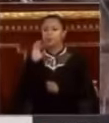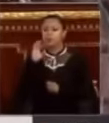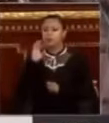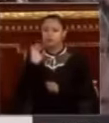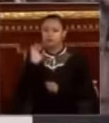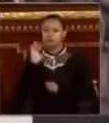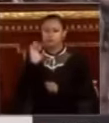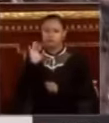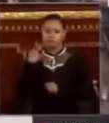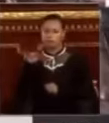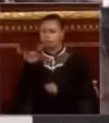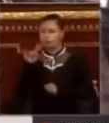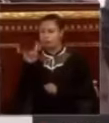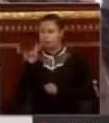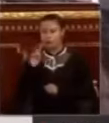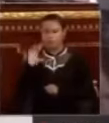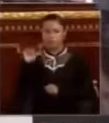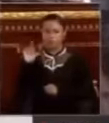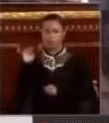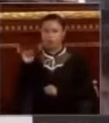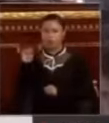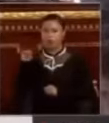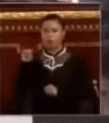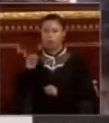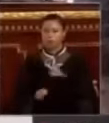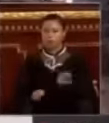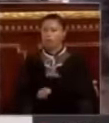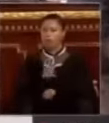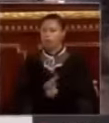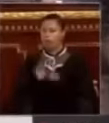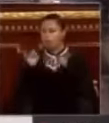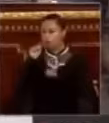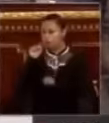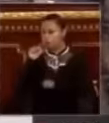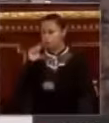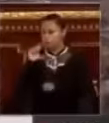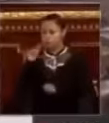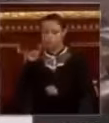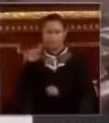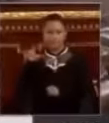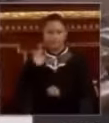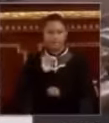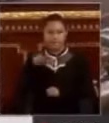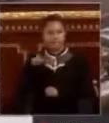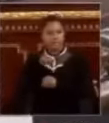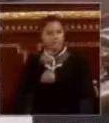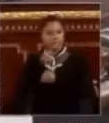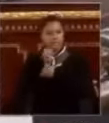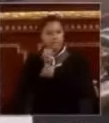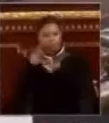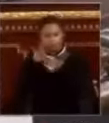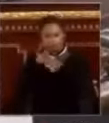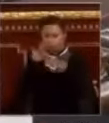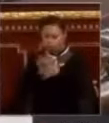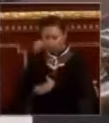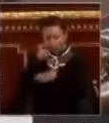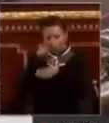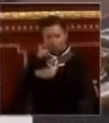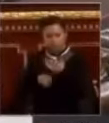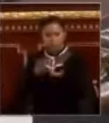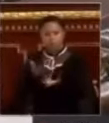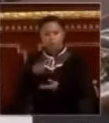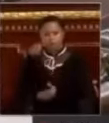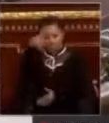Coordinador General del Sistema de Aguas de la Ciudad de México, a que remita un informe pormenorizado de las obras que se están llevando a cabo en el pozo anteriormente